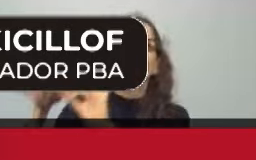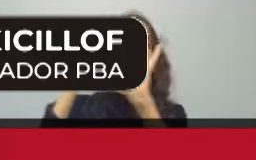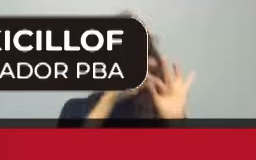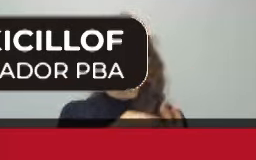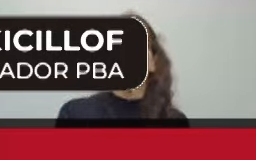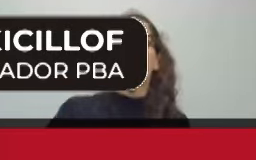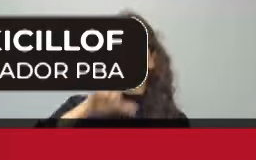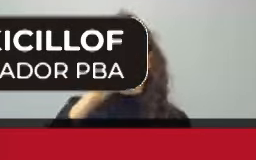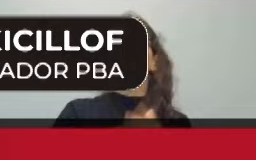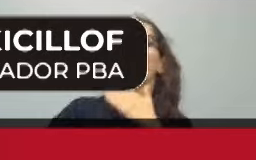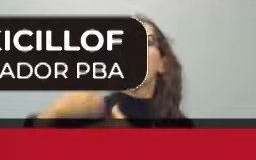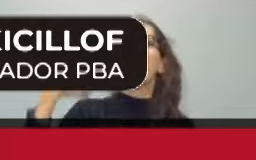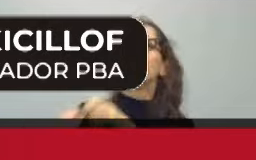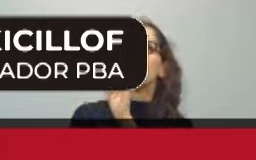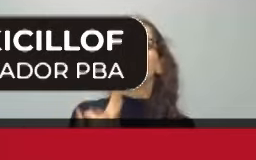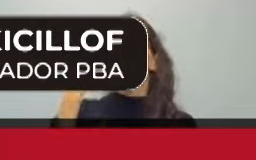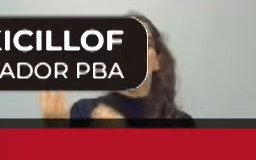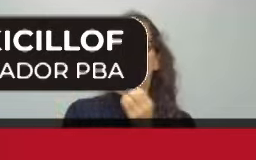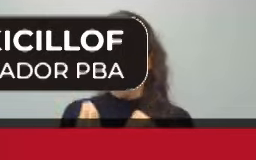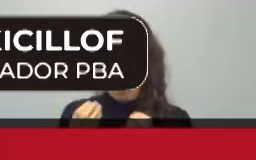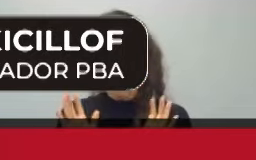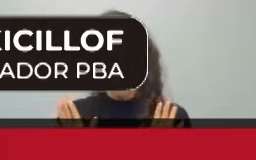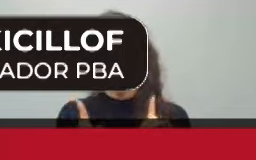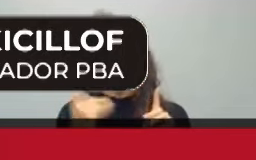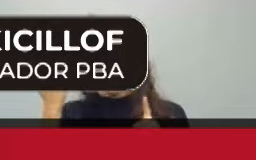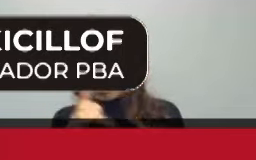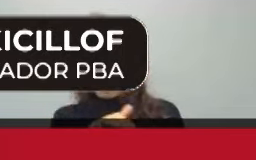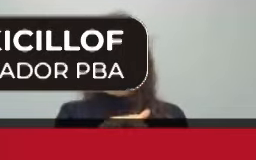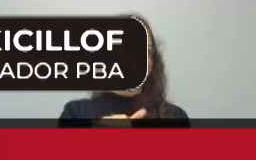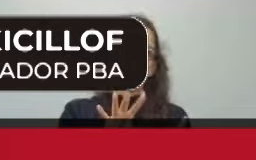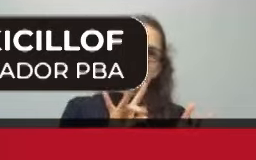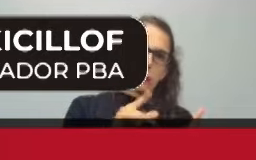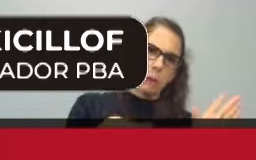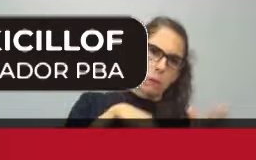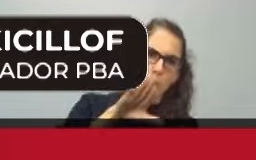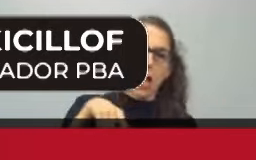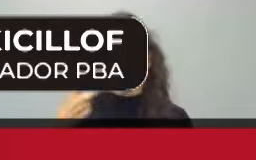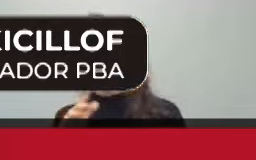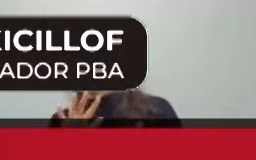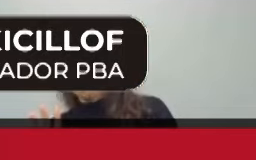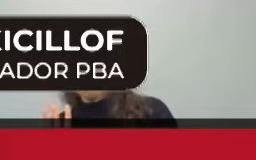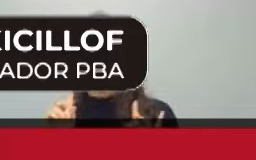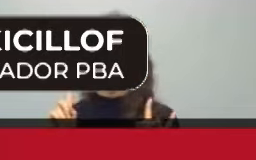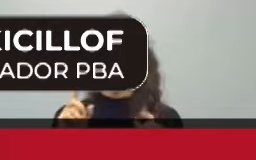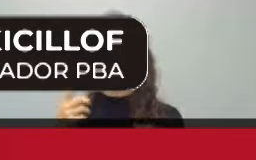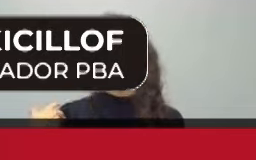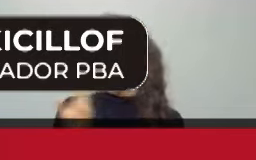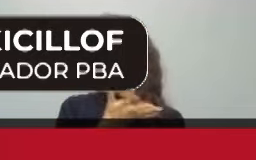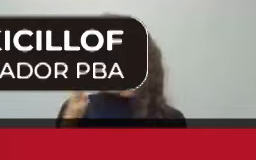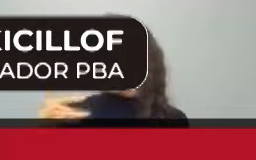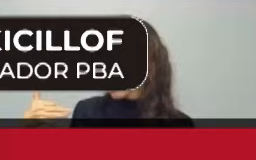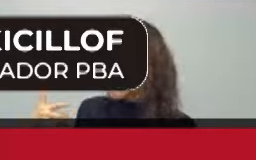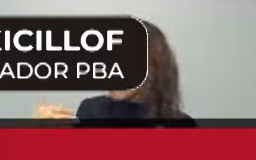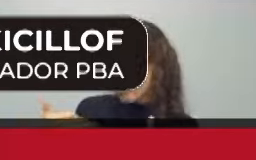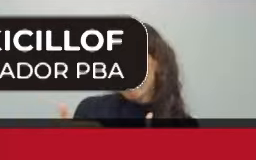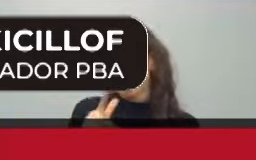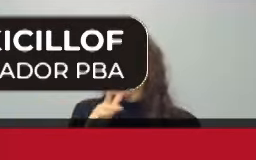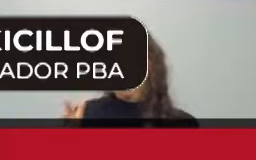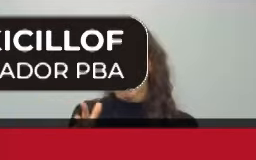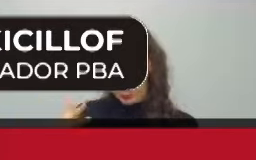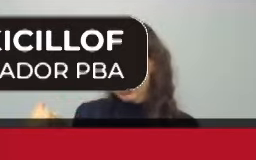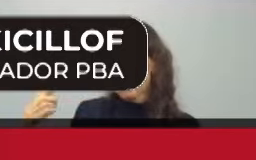con algunos episodios más agudos, el diagnóstico ha sido históricamente siempre el mismo, que es que